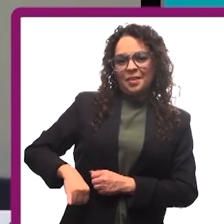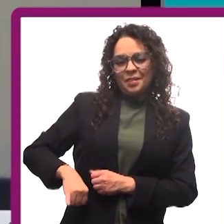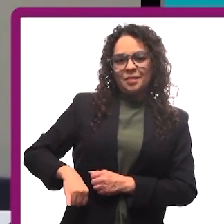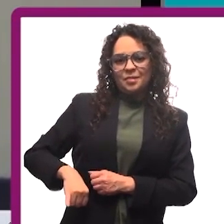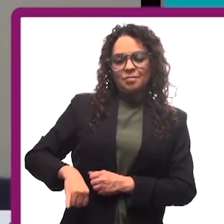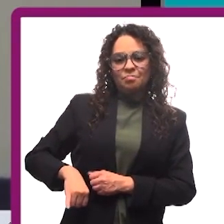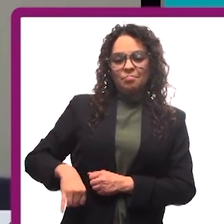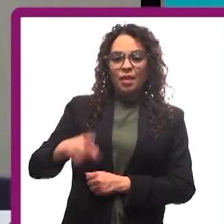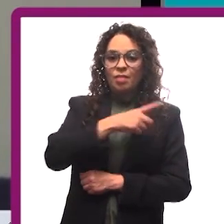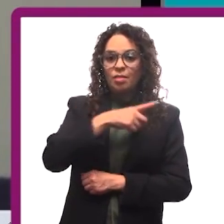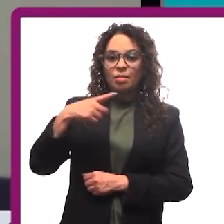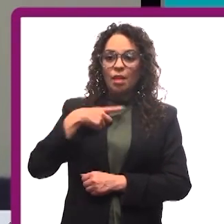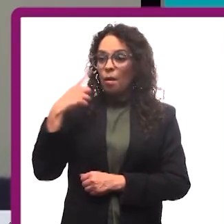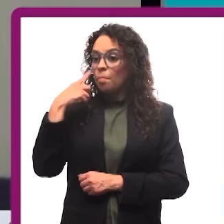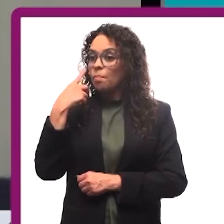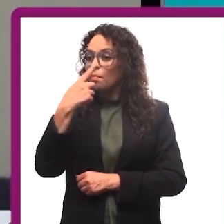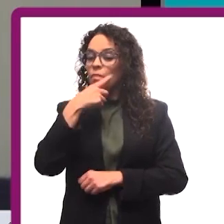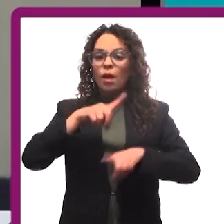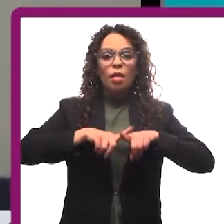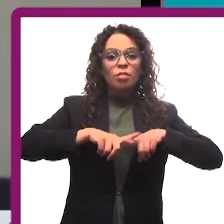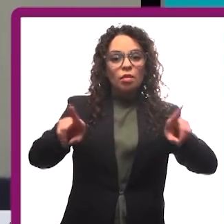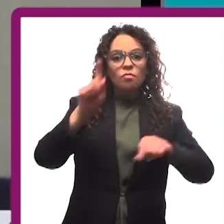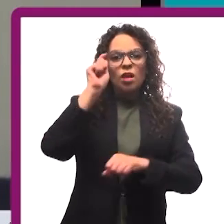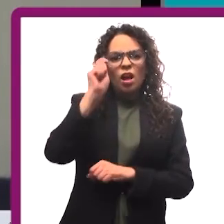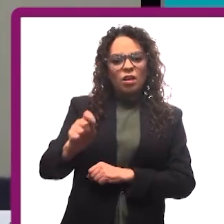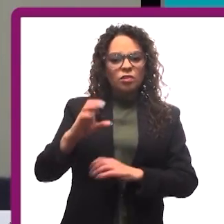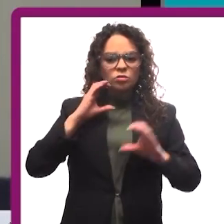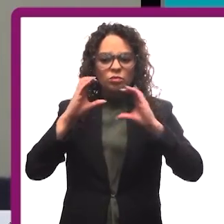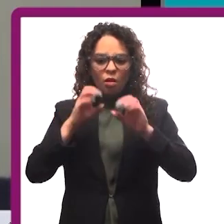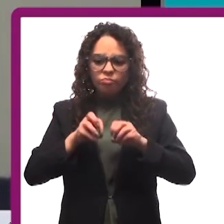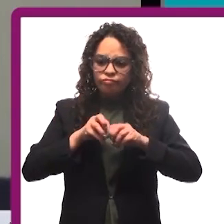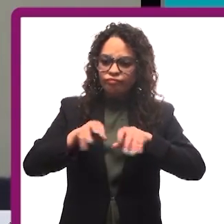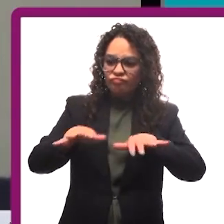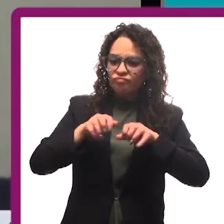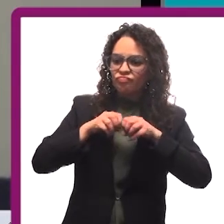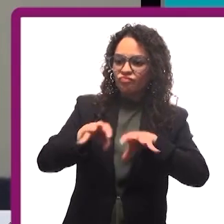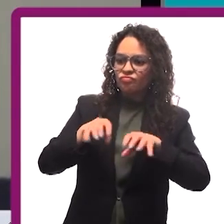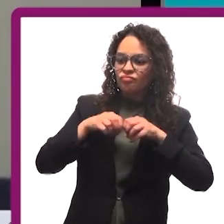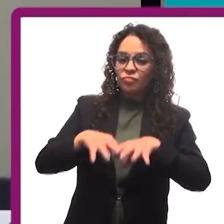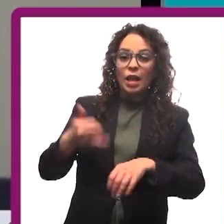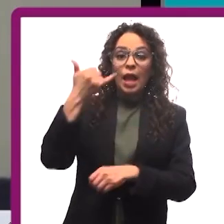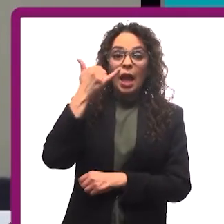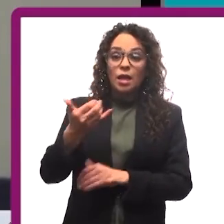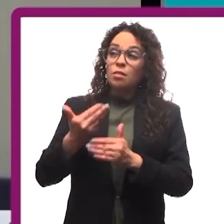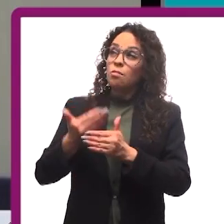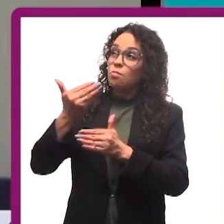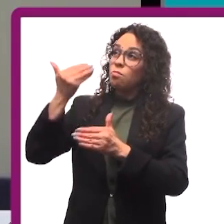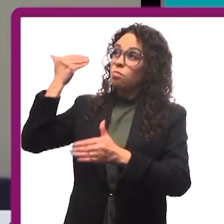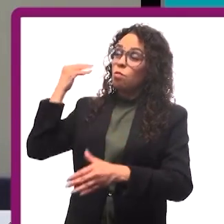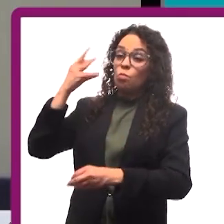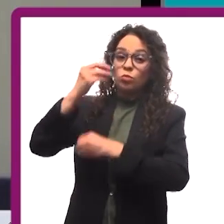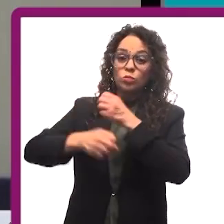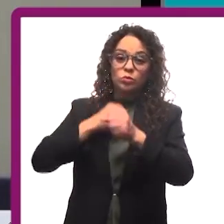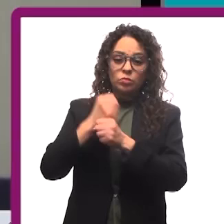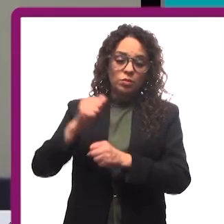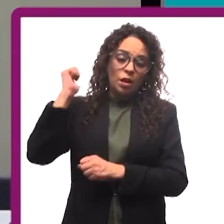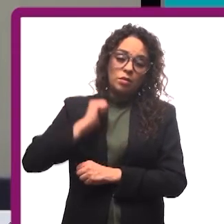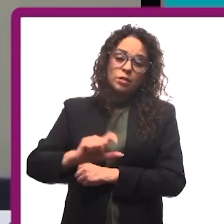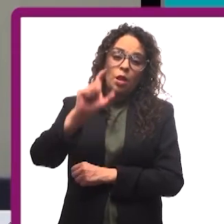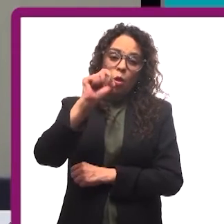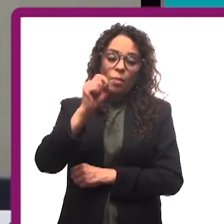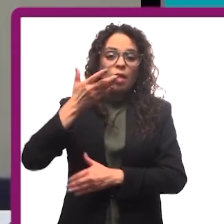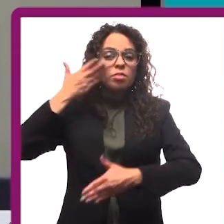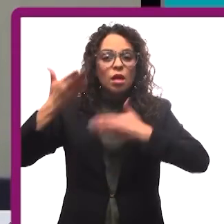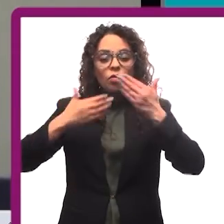con otros ojos los medios de comunicación y las teorías que han sido estudiadas a lo largo del siglo XX y que nos